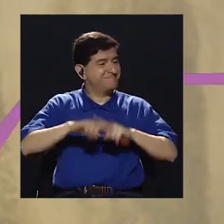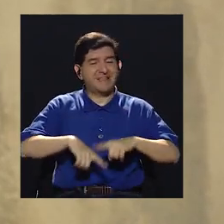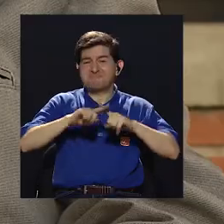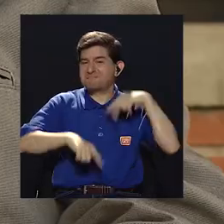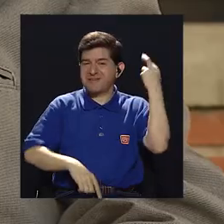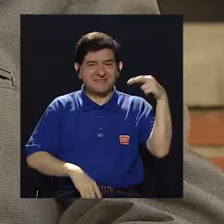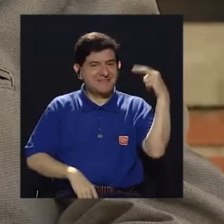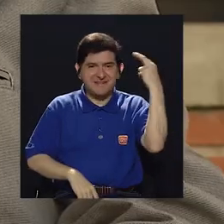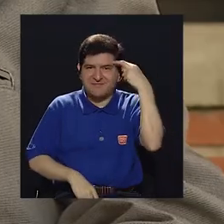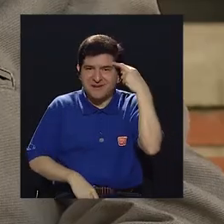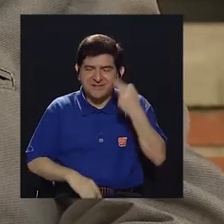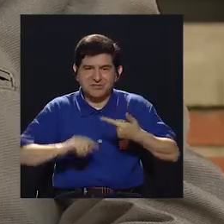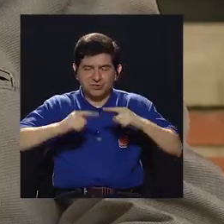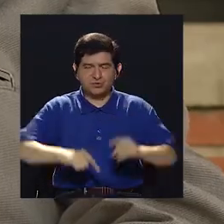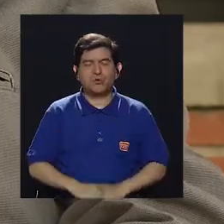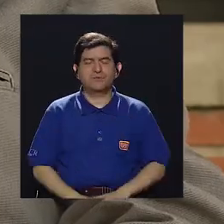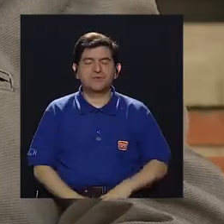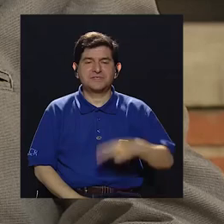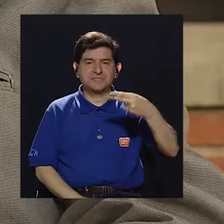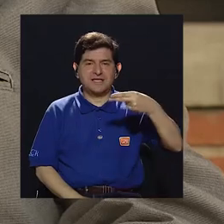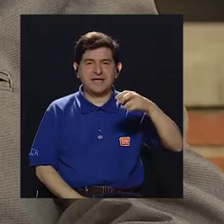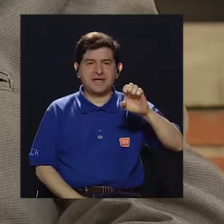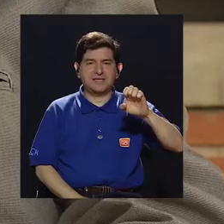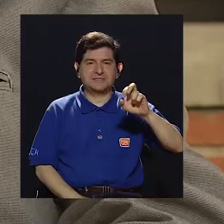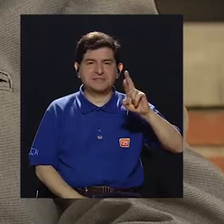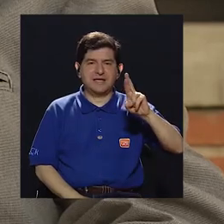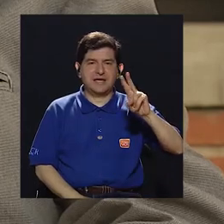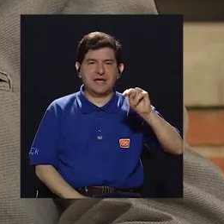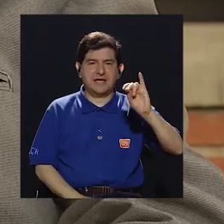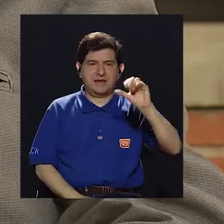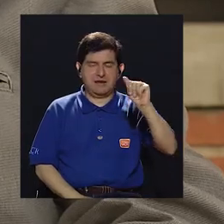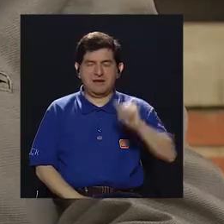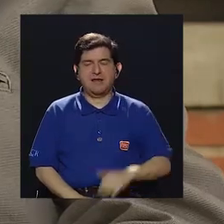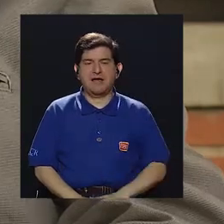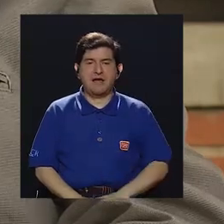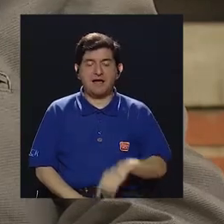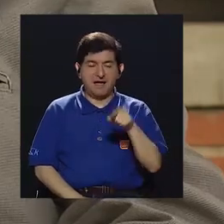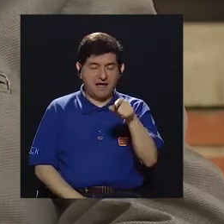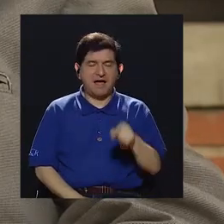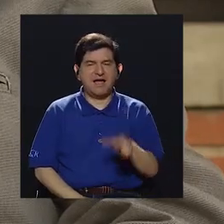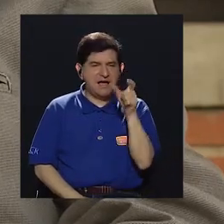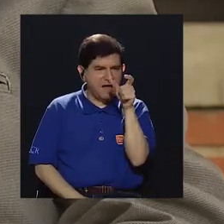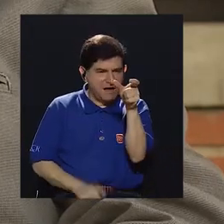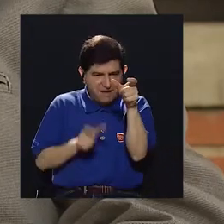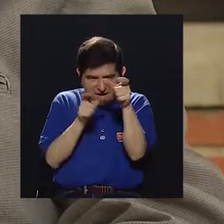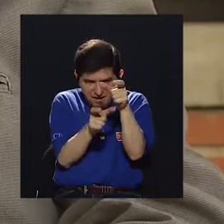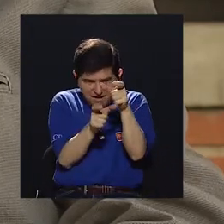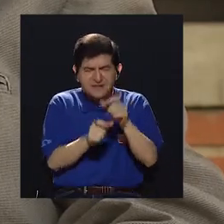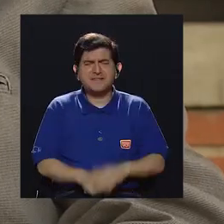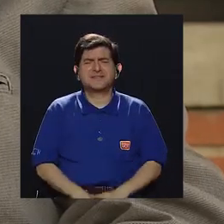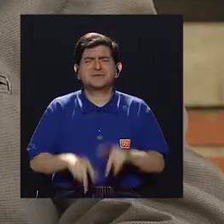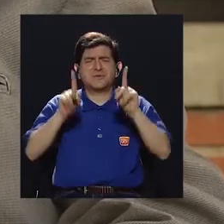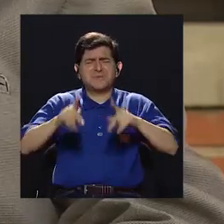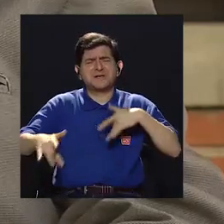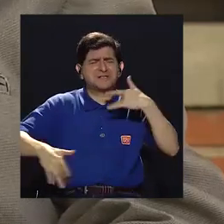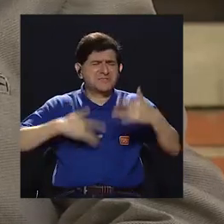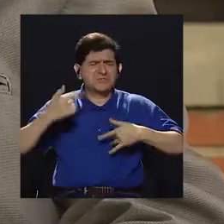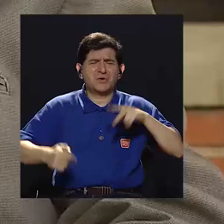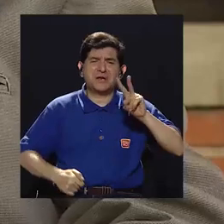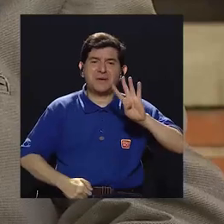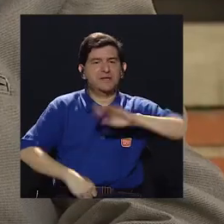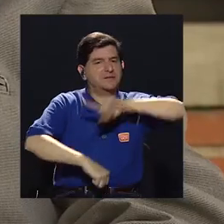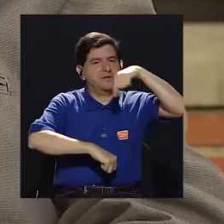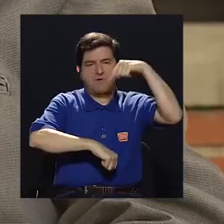Eso depende de la causa del dolor. Por ejemplo, las hernias discales son una compresión fija del nervio, entonces son pacientes que pasan con muchos